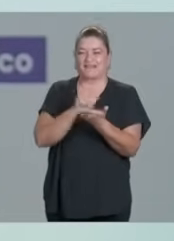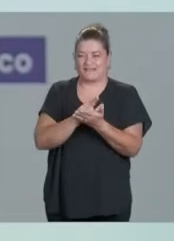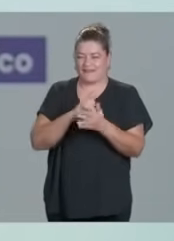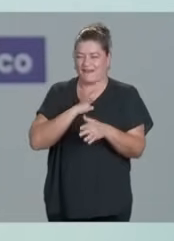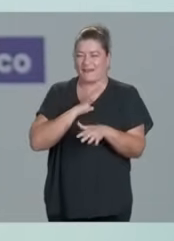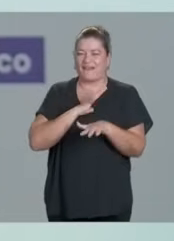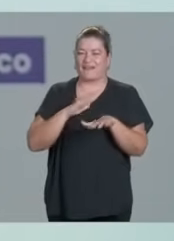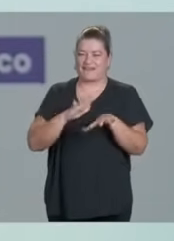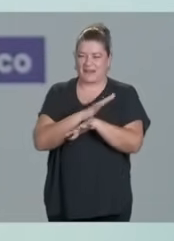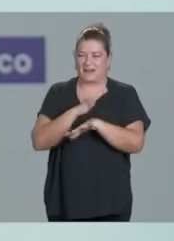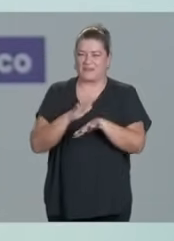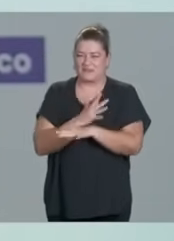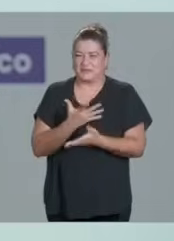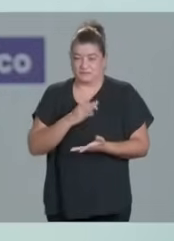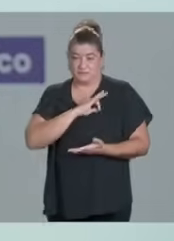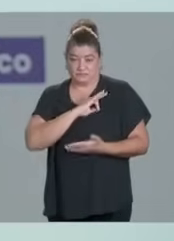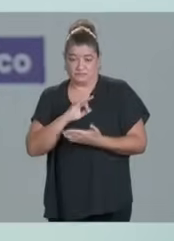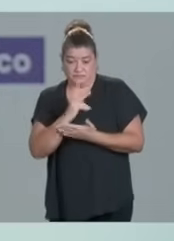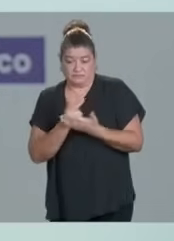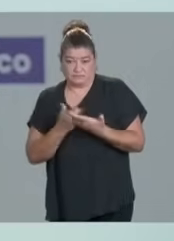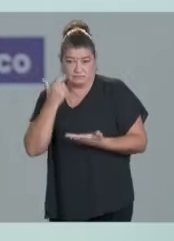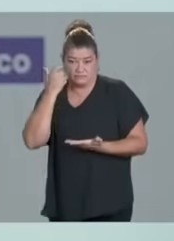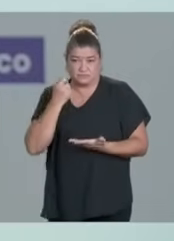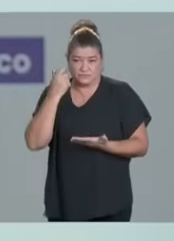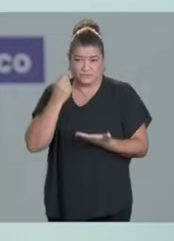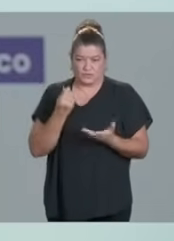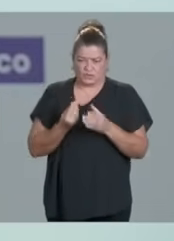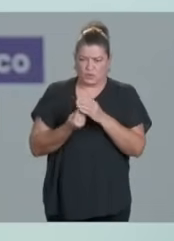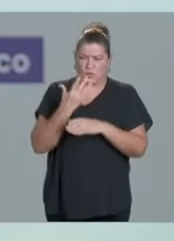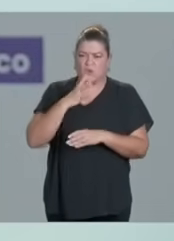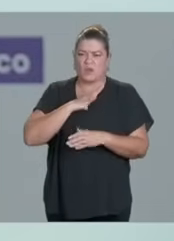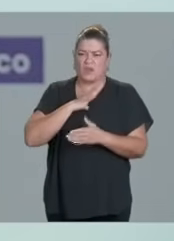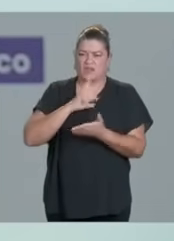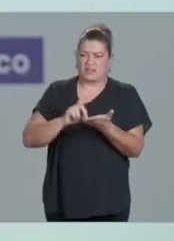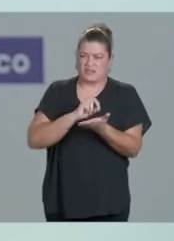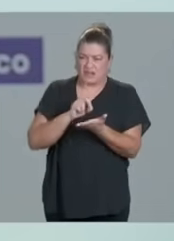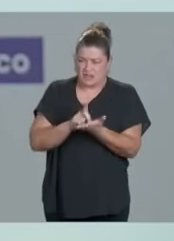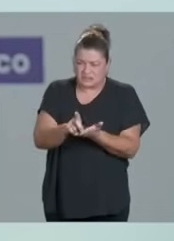programas sociales, los nuevos derechos y los nuevos motores del desarrollo. ¿Cómo lo vamos a hacer?